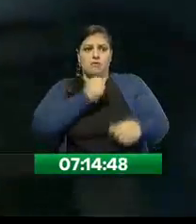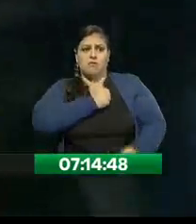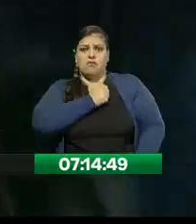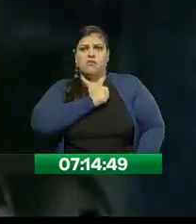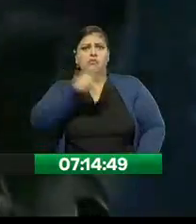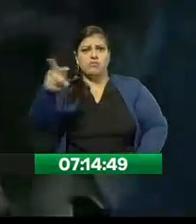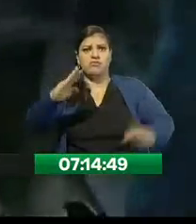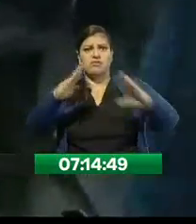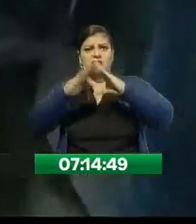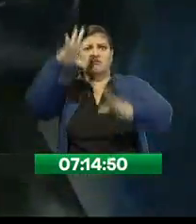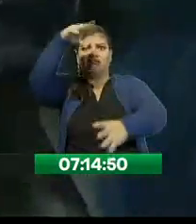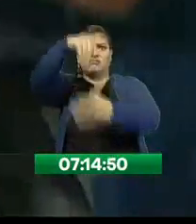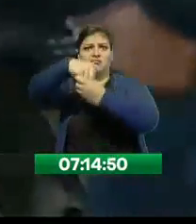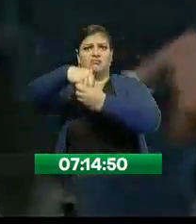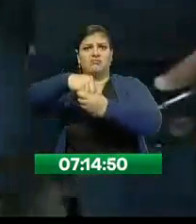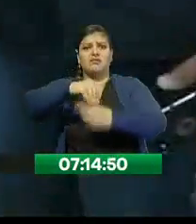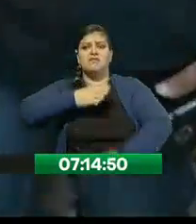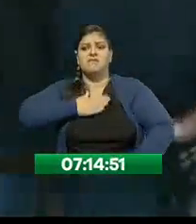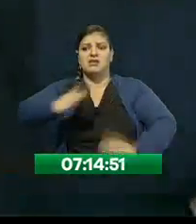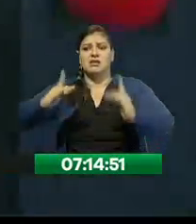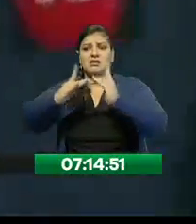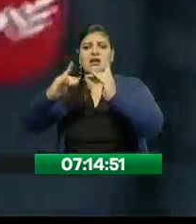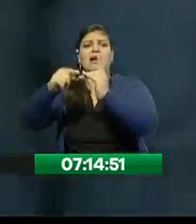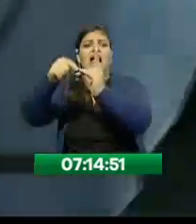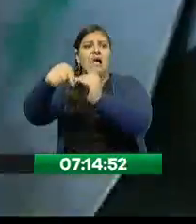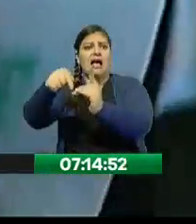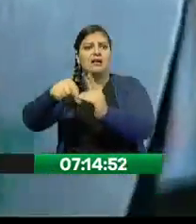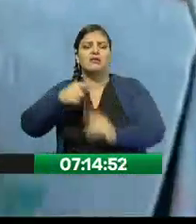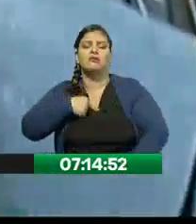yo duermo aquí, a los lados. ¿Cómo se percataron?